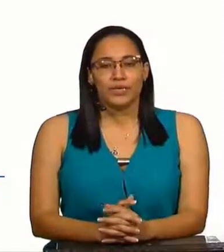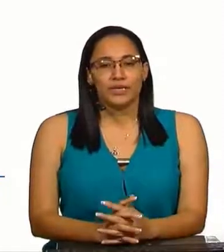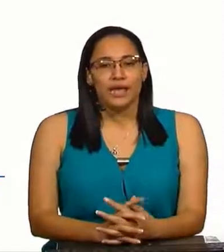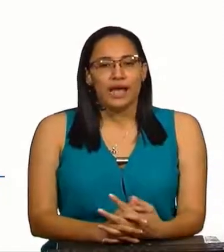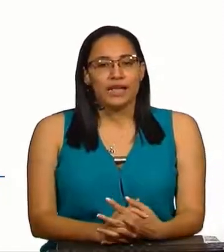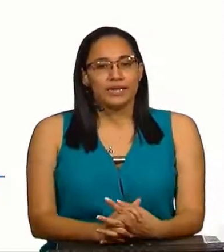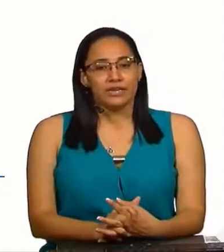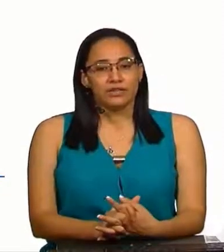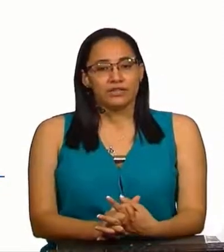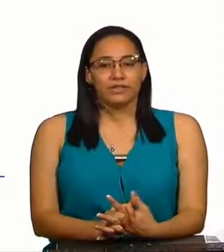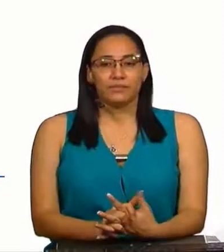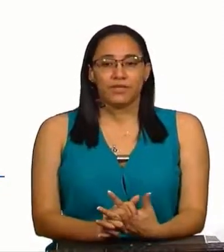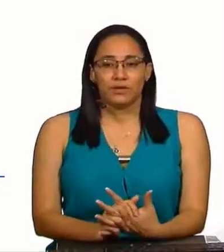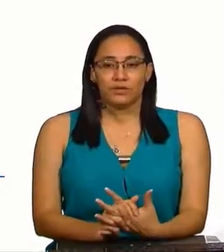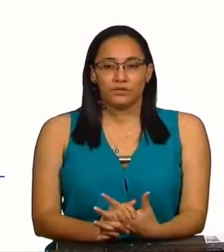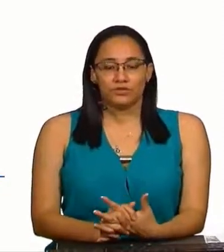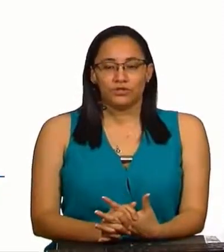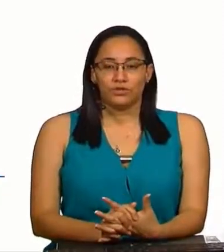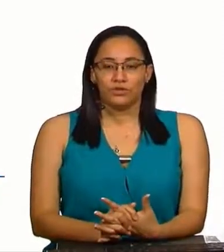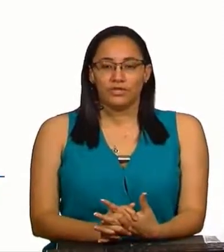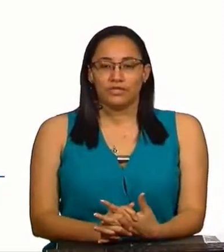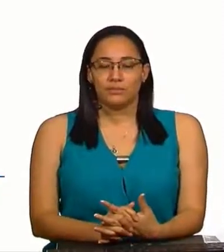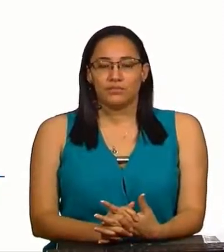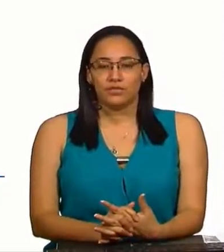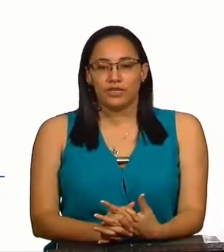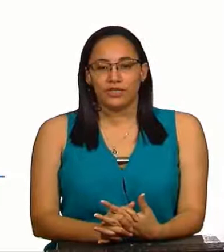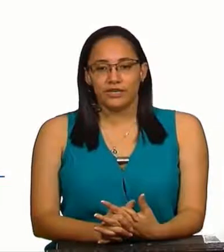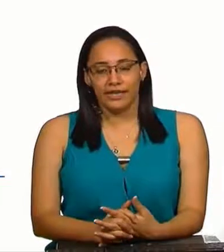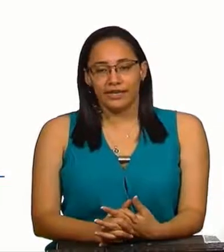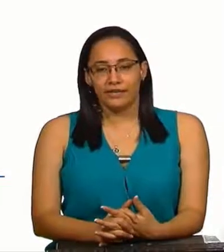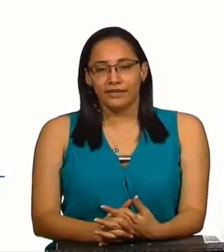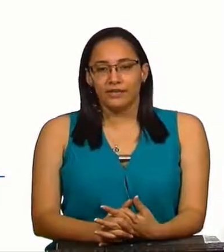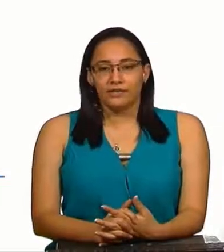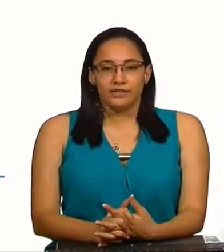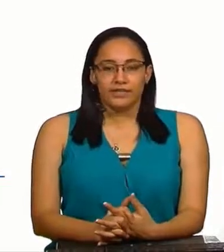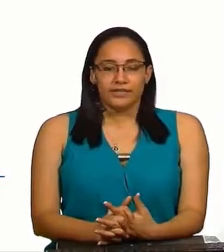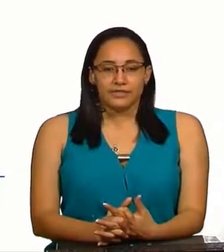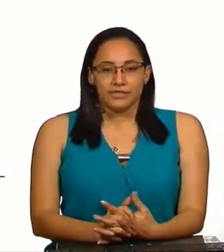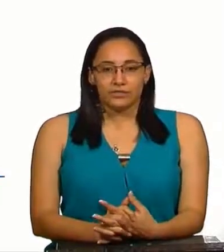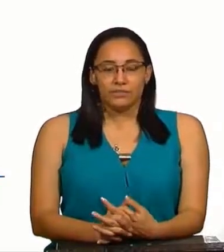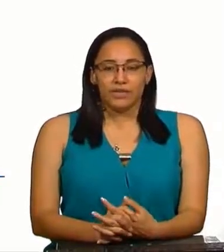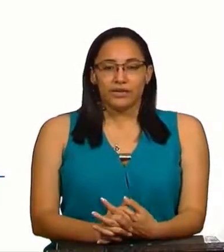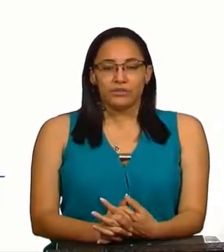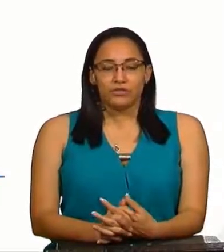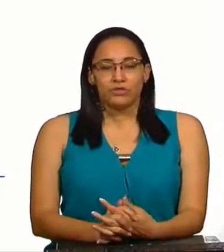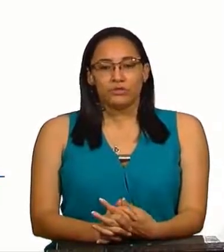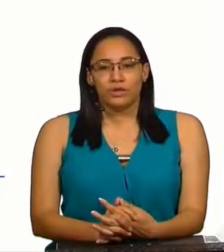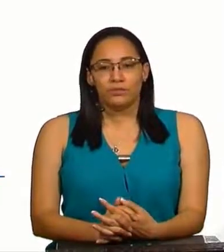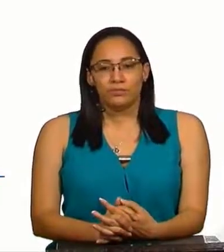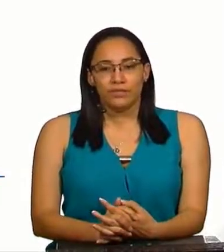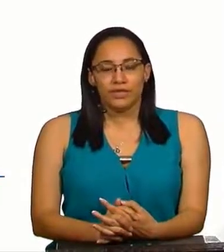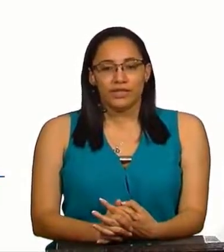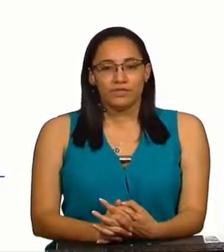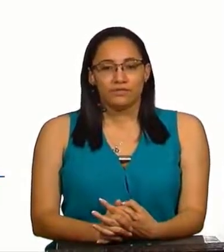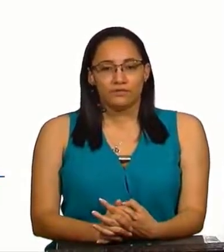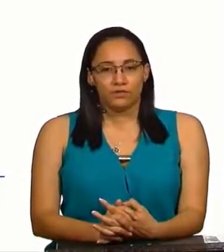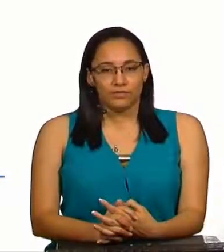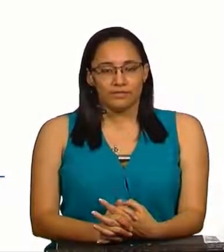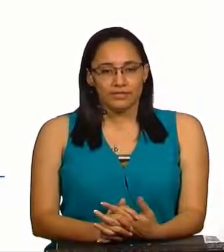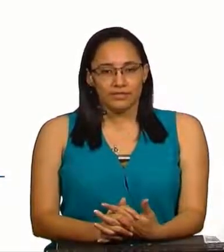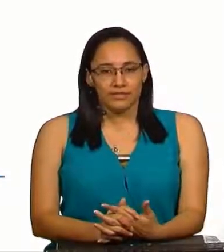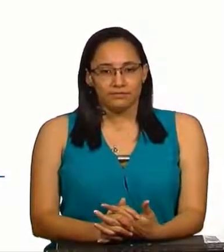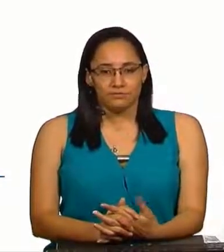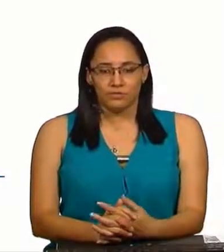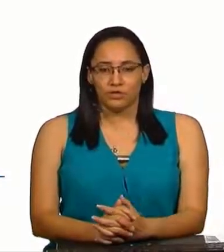Muy bien. Hay que recordar también que cuando nosotros utilizamos el can, y en este caso el be able to, el verbo queda en su